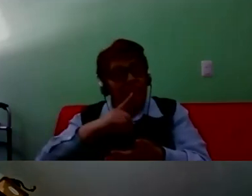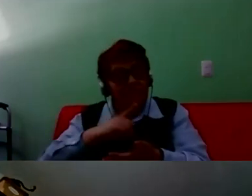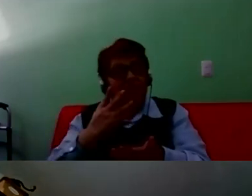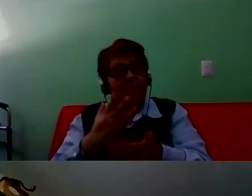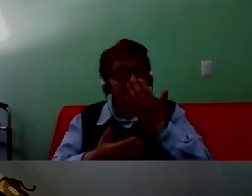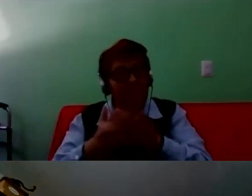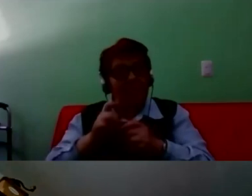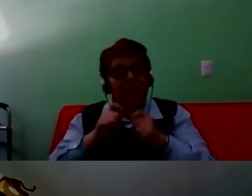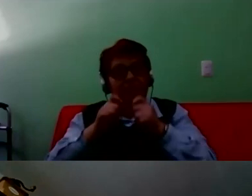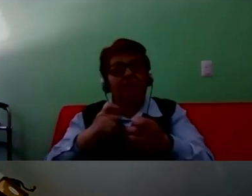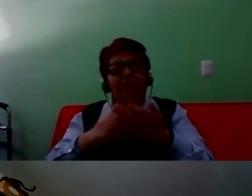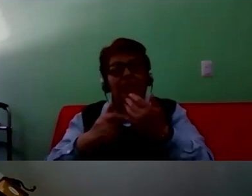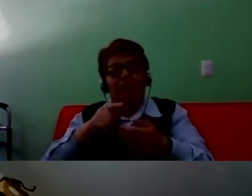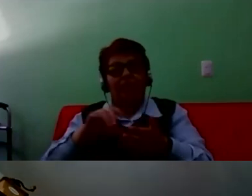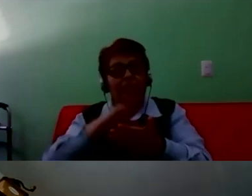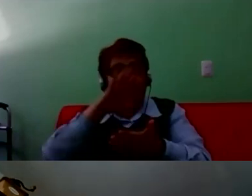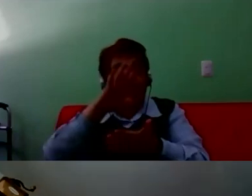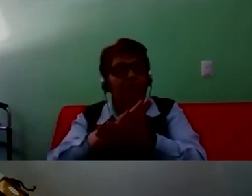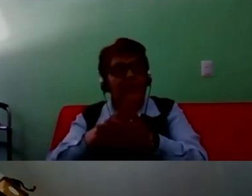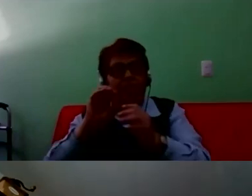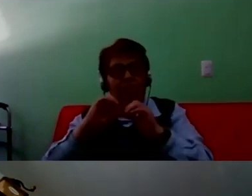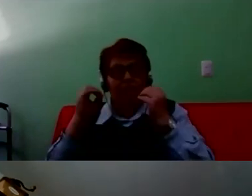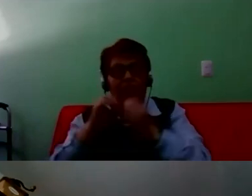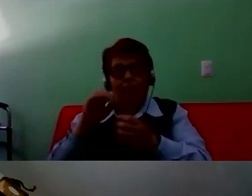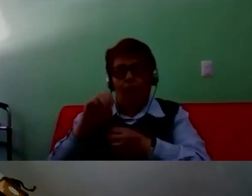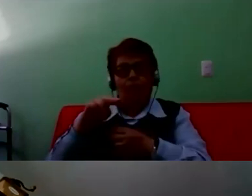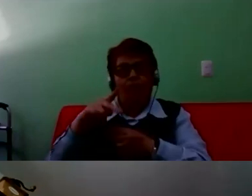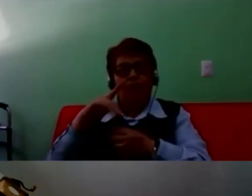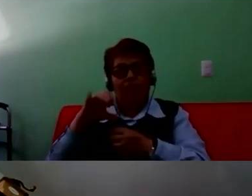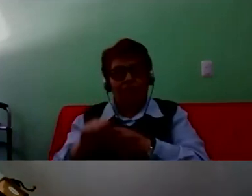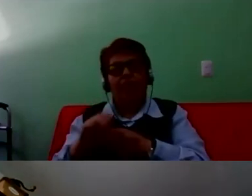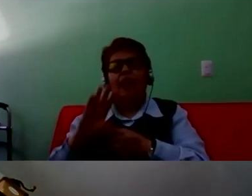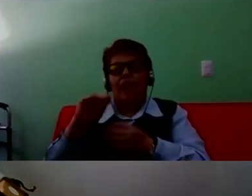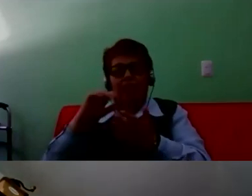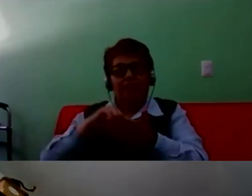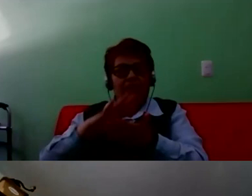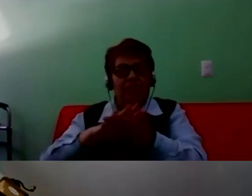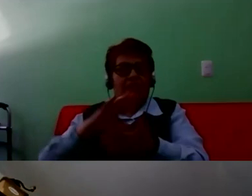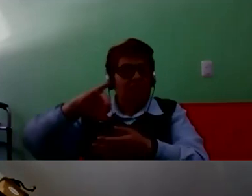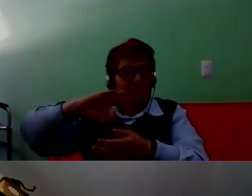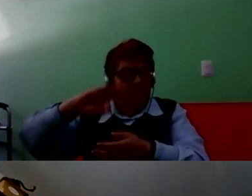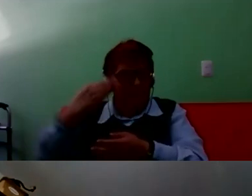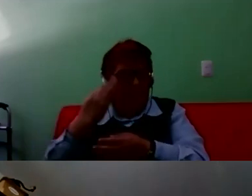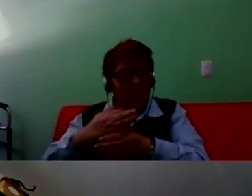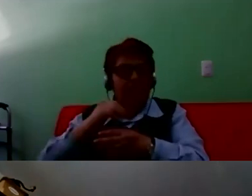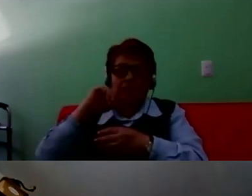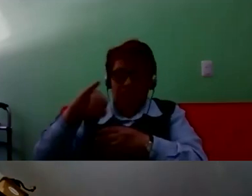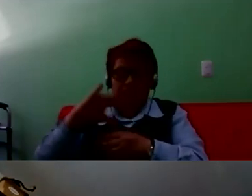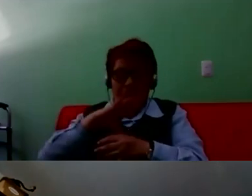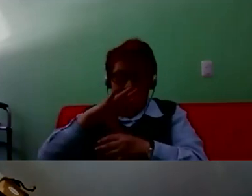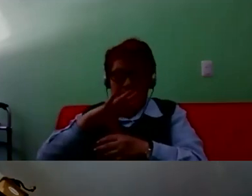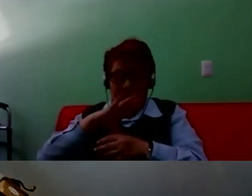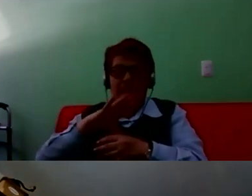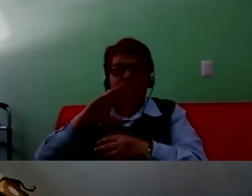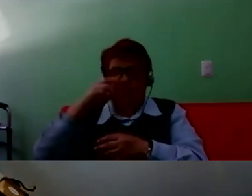las asignaciones y para ello existe un registro de organizaciones civiles. Existe un registro federal y en la Ciudad de México